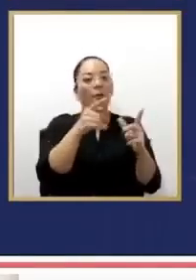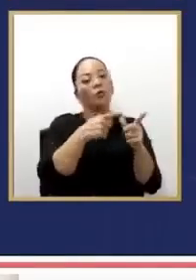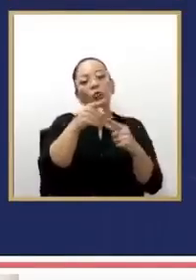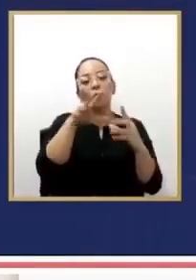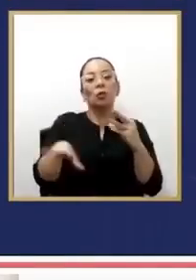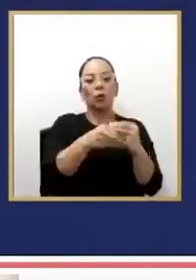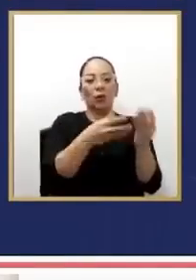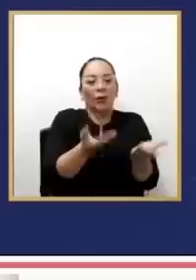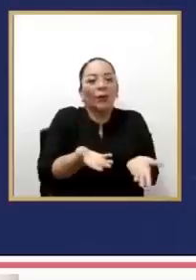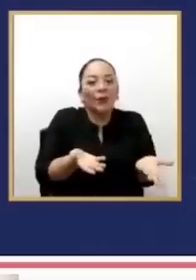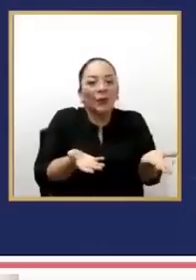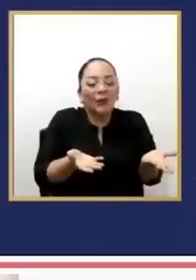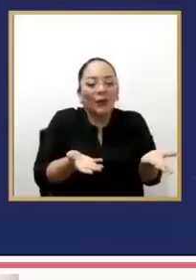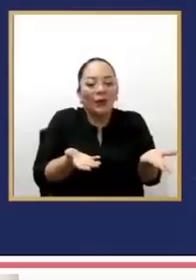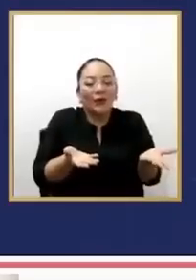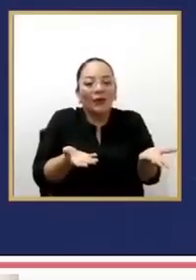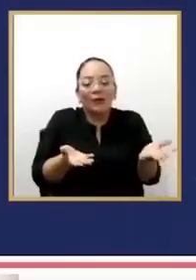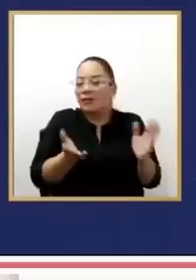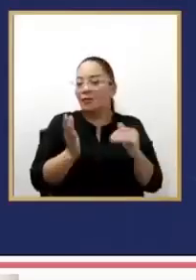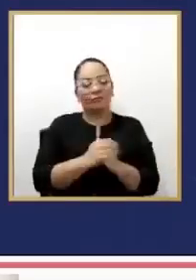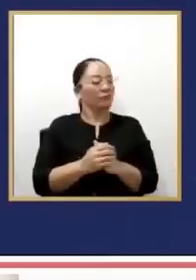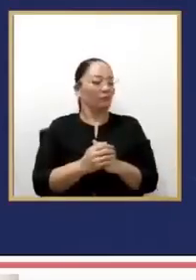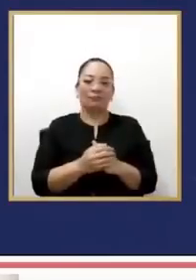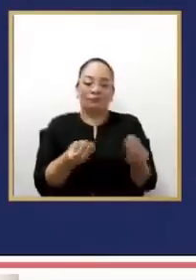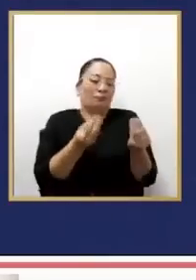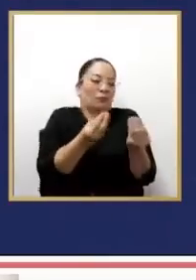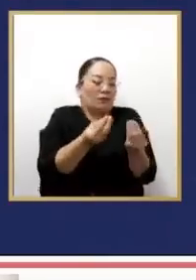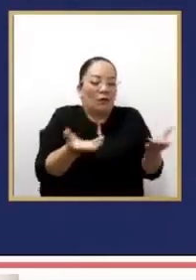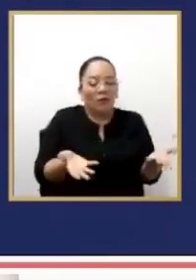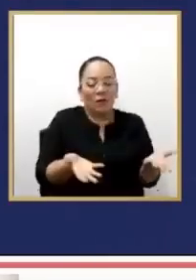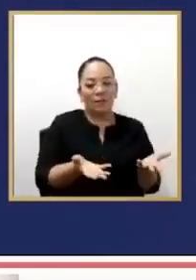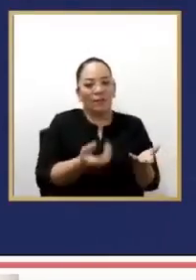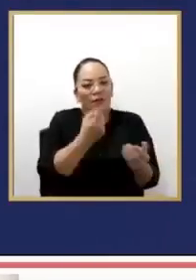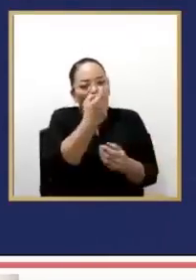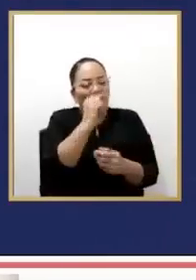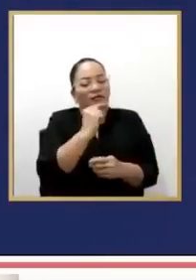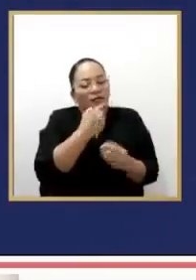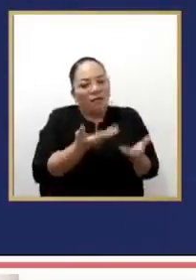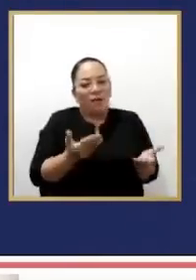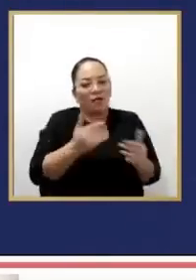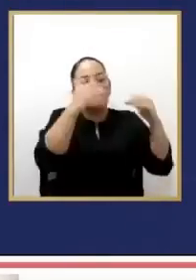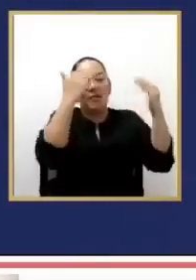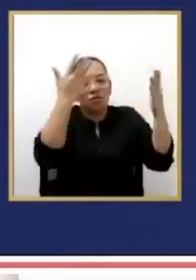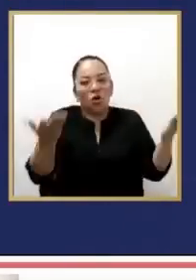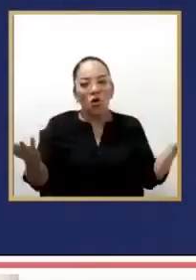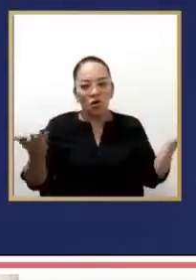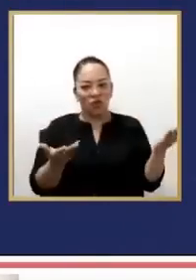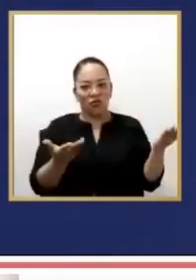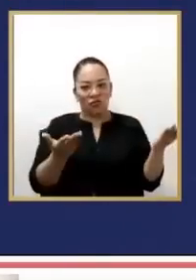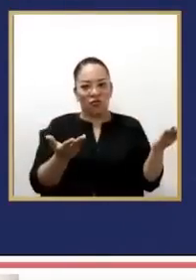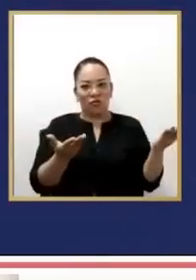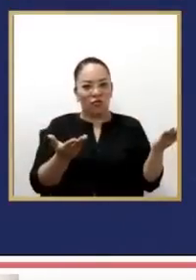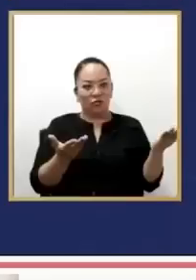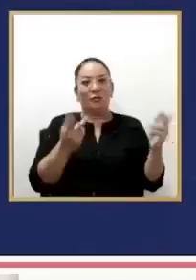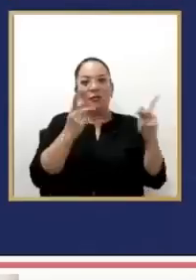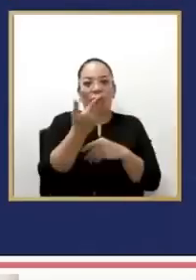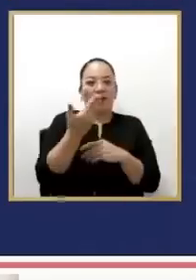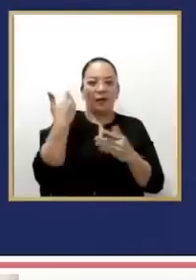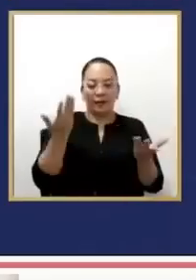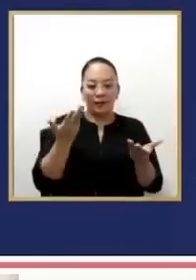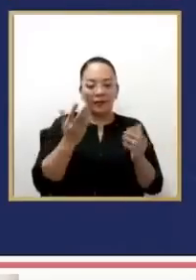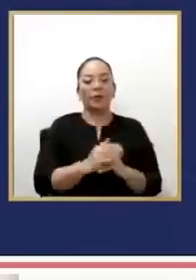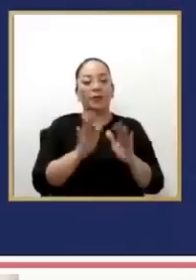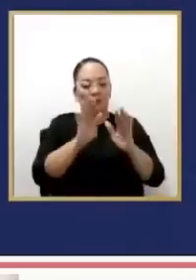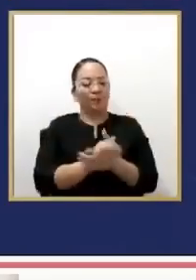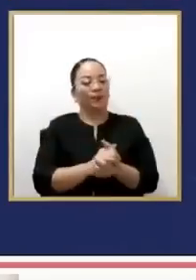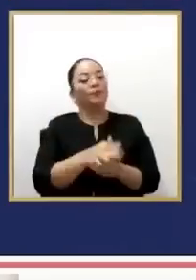incluirlo. Sí. Y no, eso ya, por favor, eso ya es una falta de seriedad mayor que las que teníamos antes. El